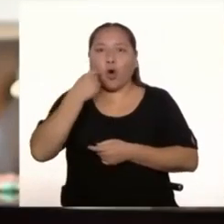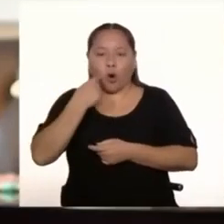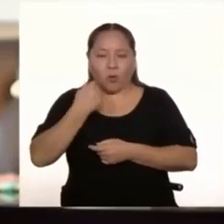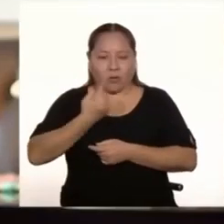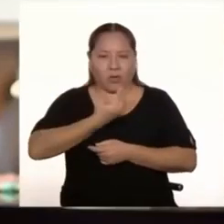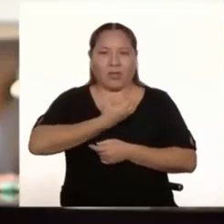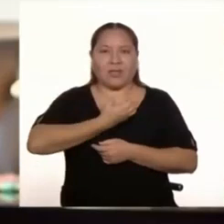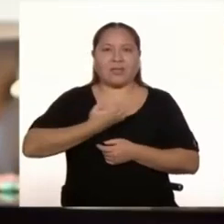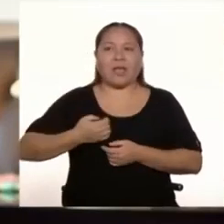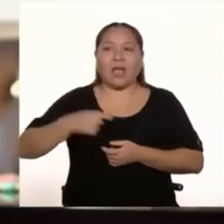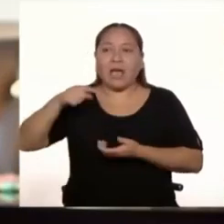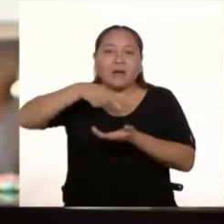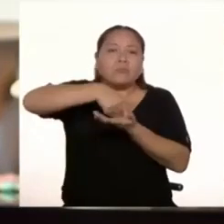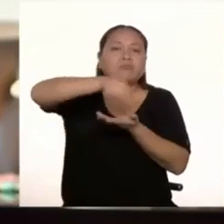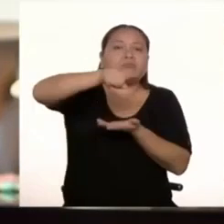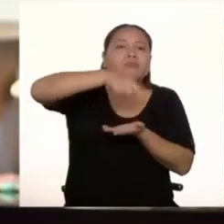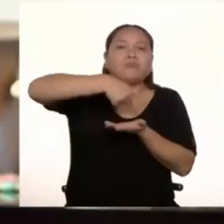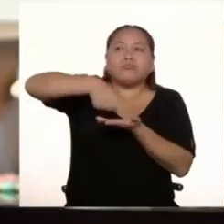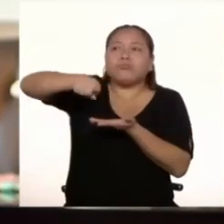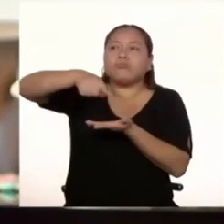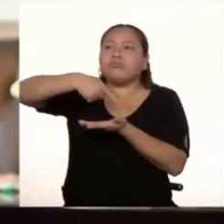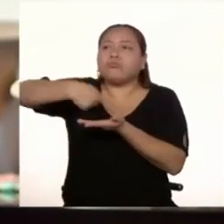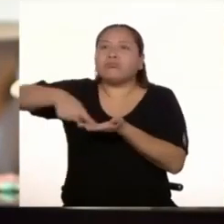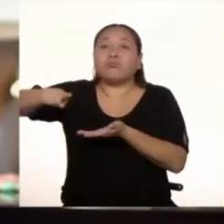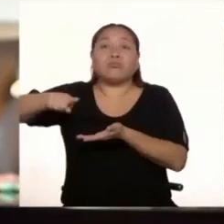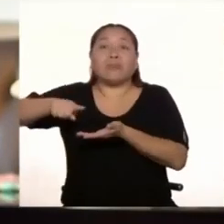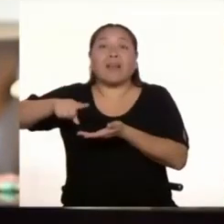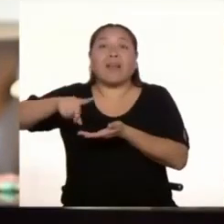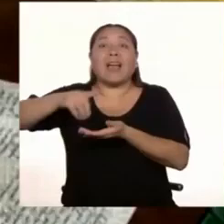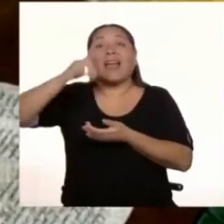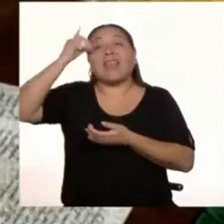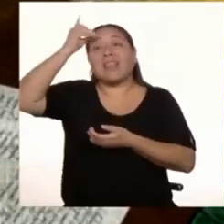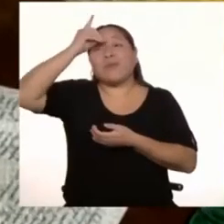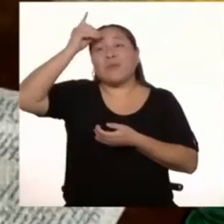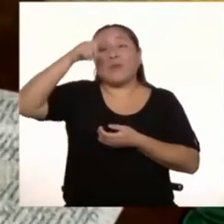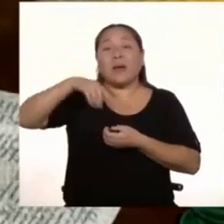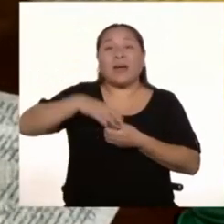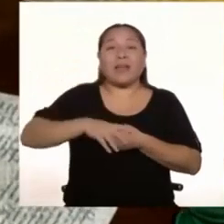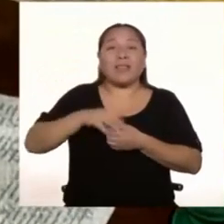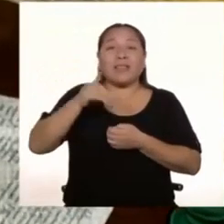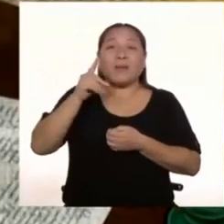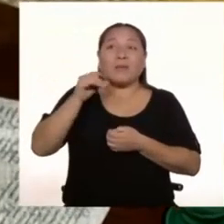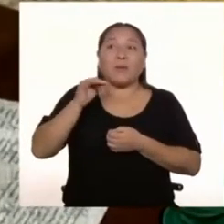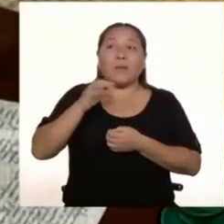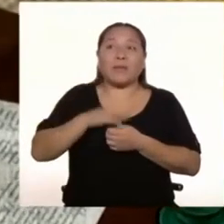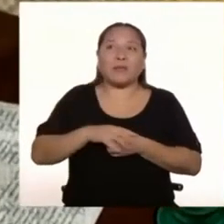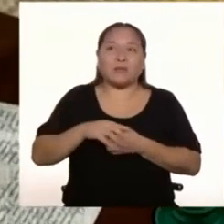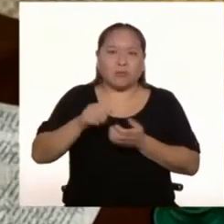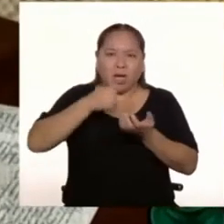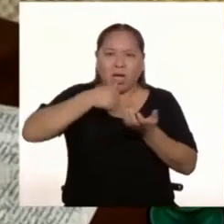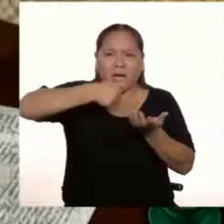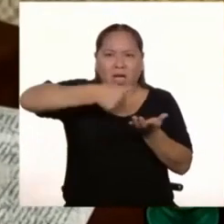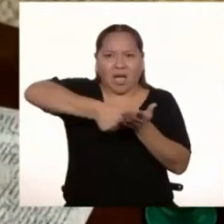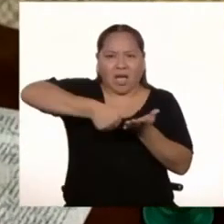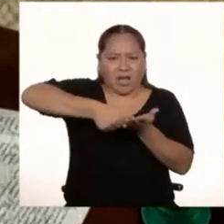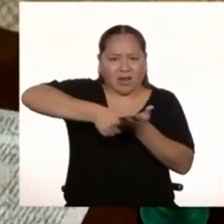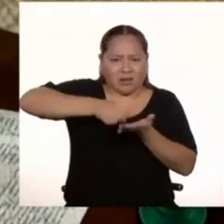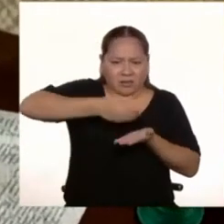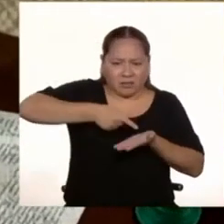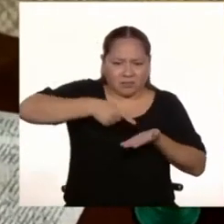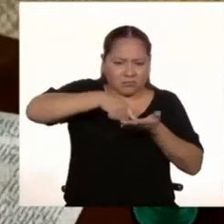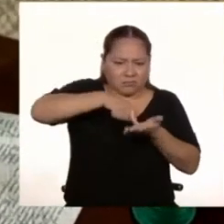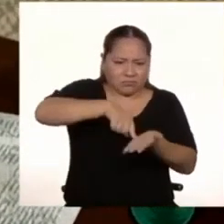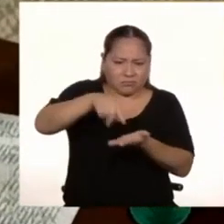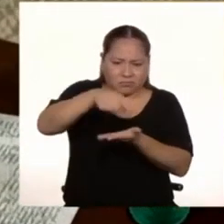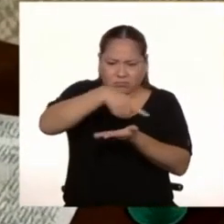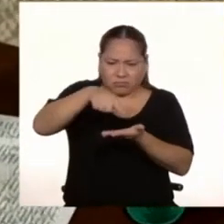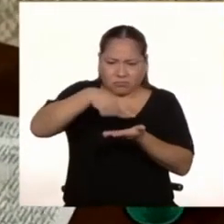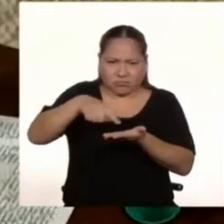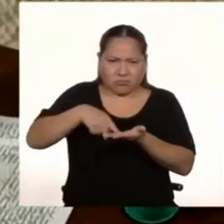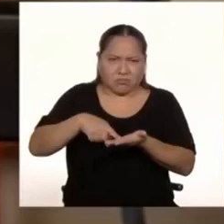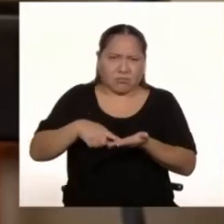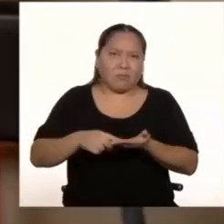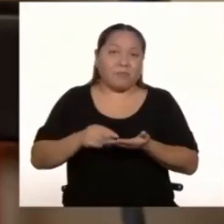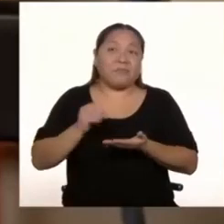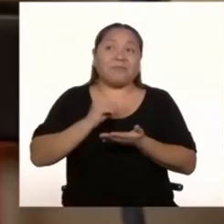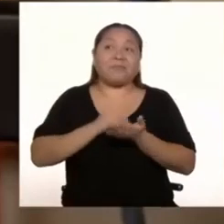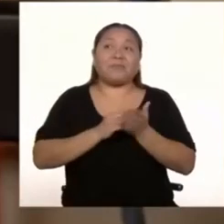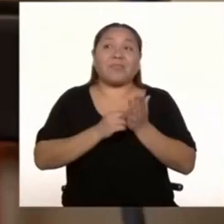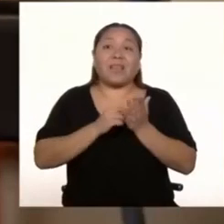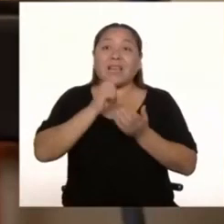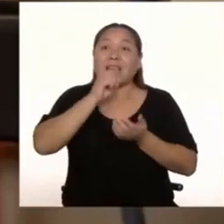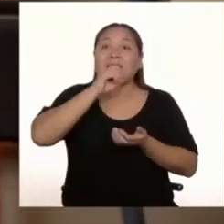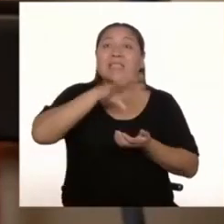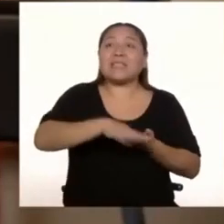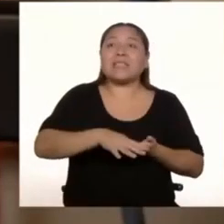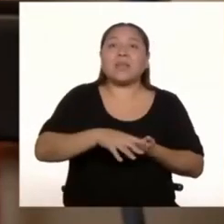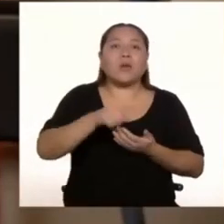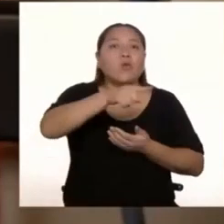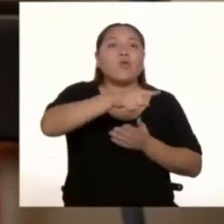los diplomáticos, la primera misión peruana, hay una carta preciosa que está José Gregorio Paredes, está Olmedo, y les